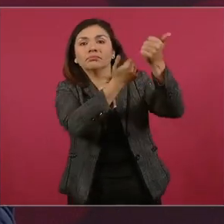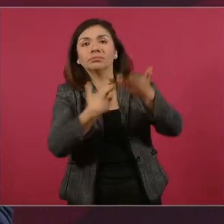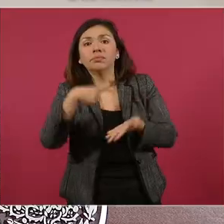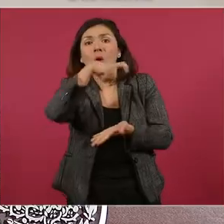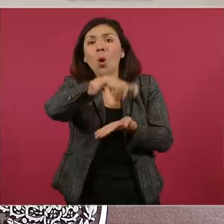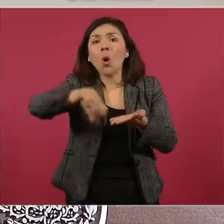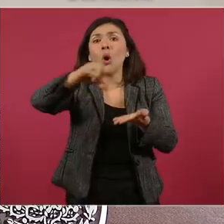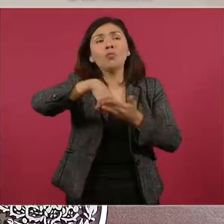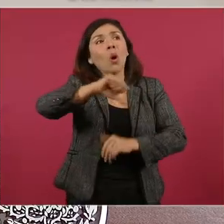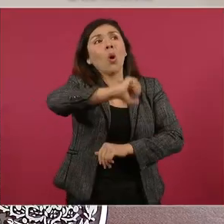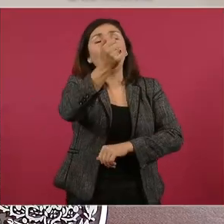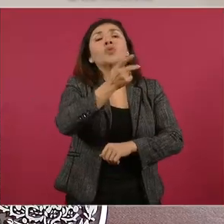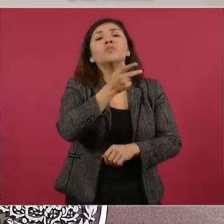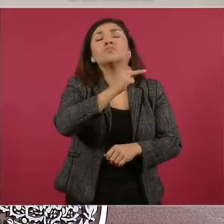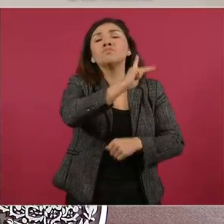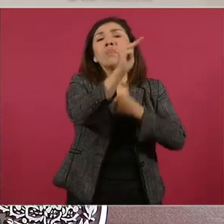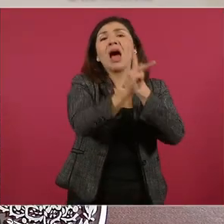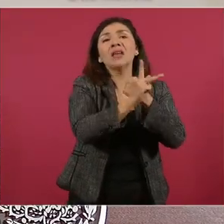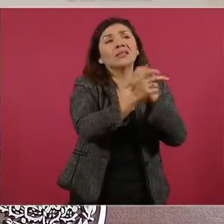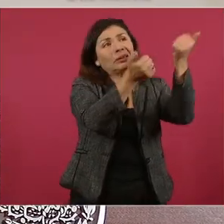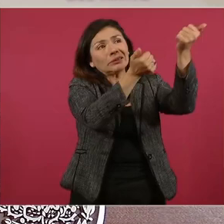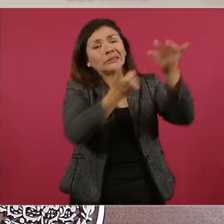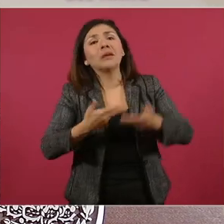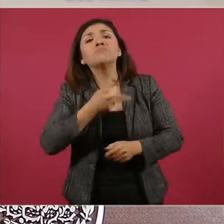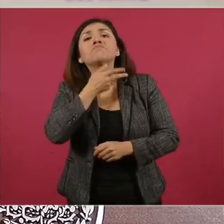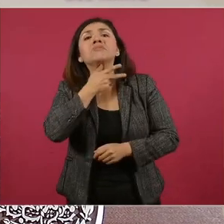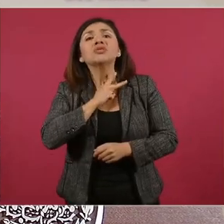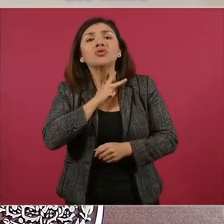comprando petróleo crudo,